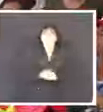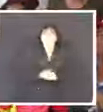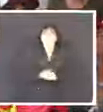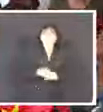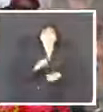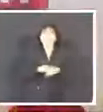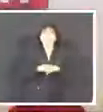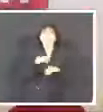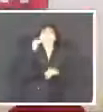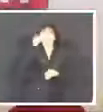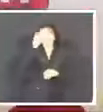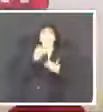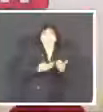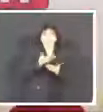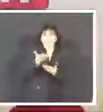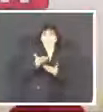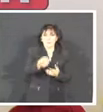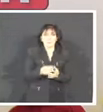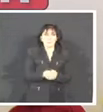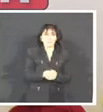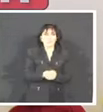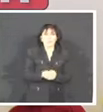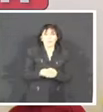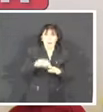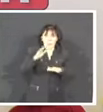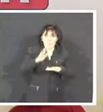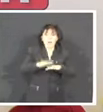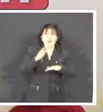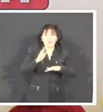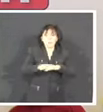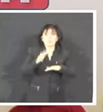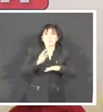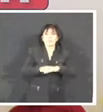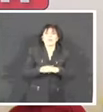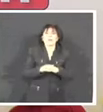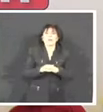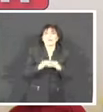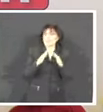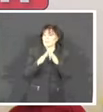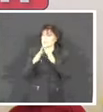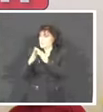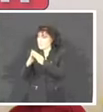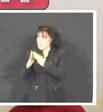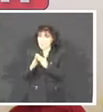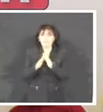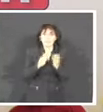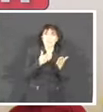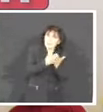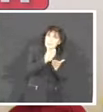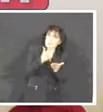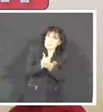proponemos? Que haya más acceso a la vivienda.